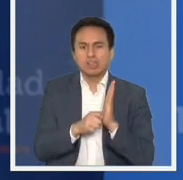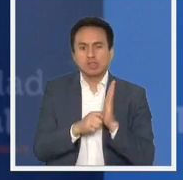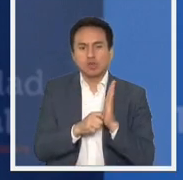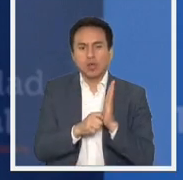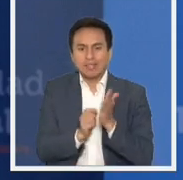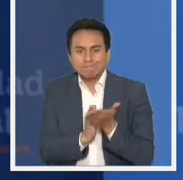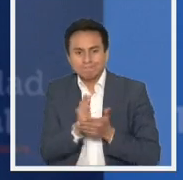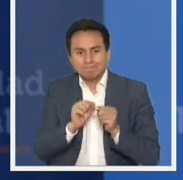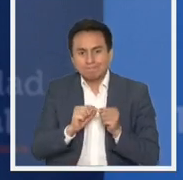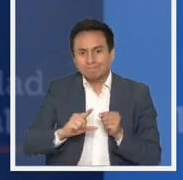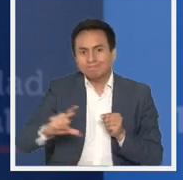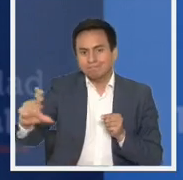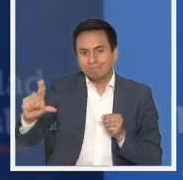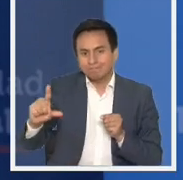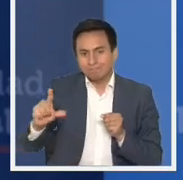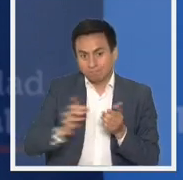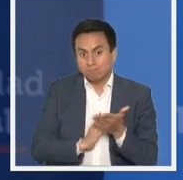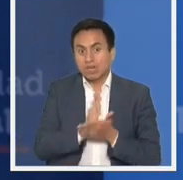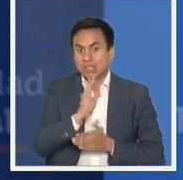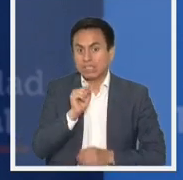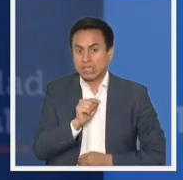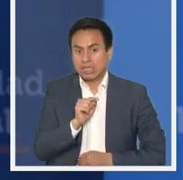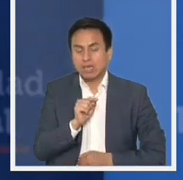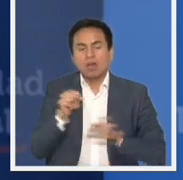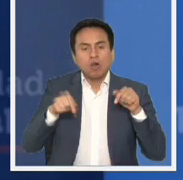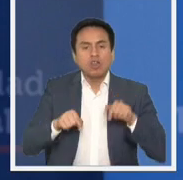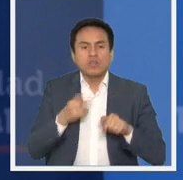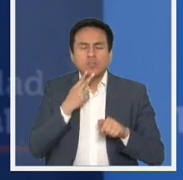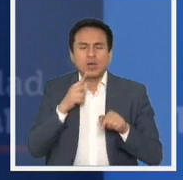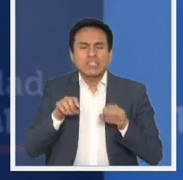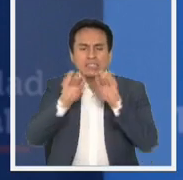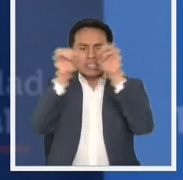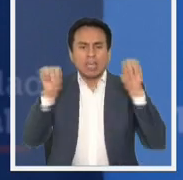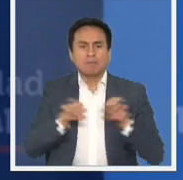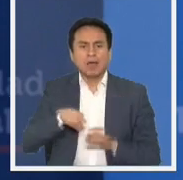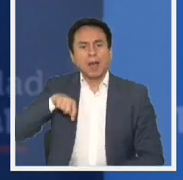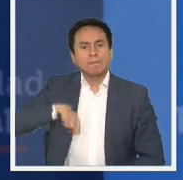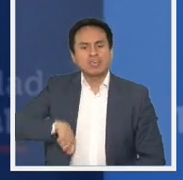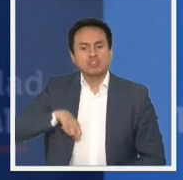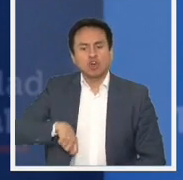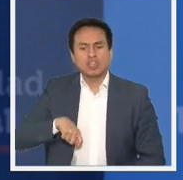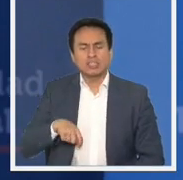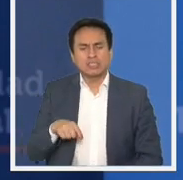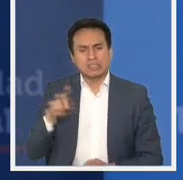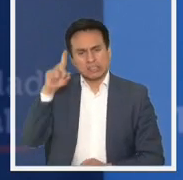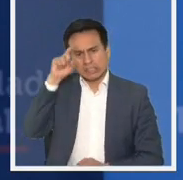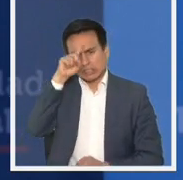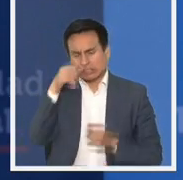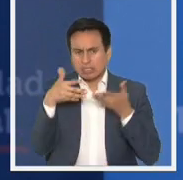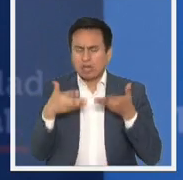solo El Punto de partida hoy vivimos bajo un sistema de pensiones extremo